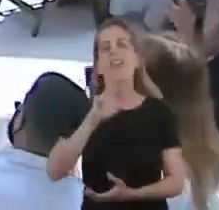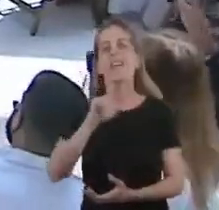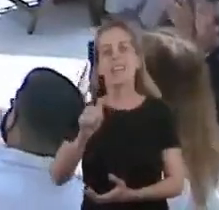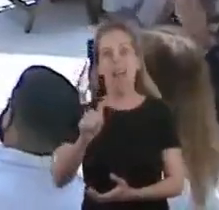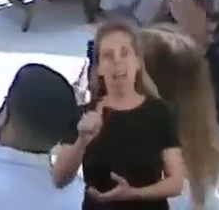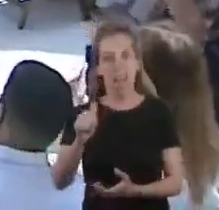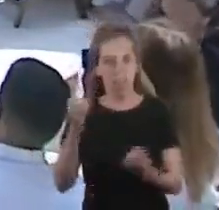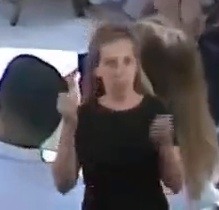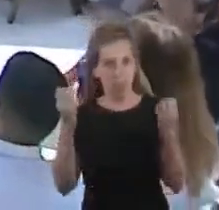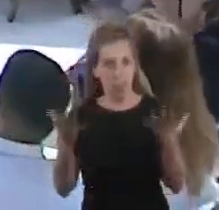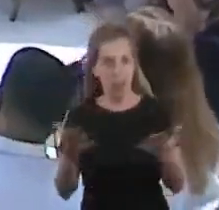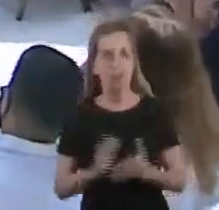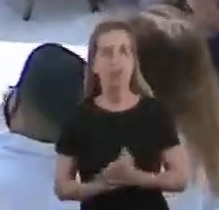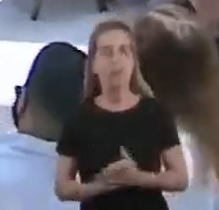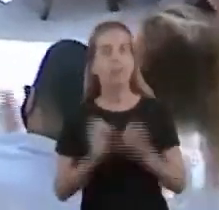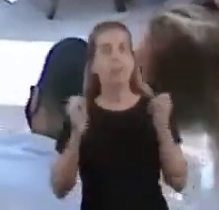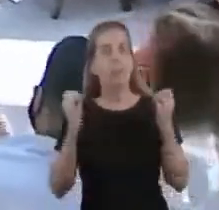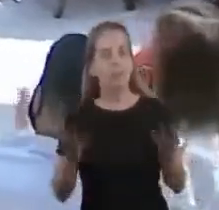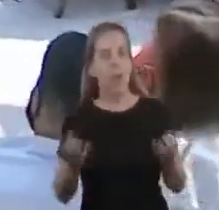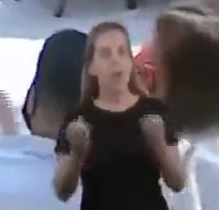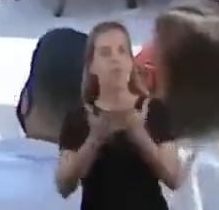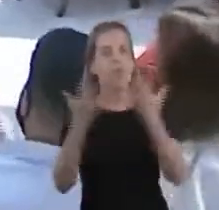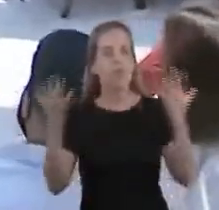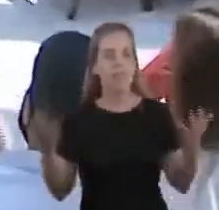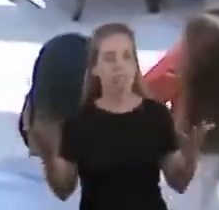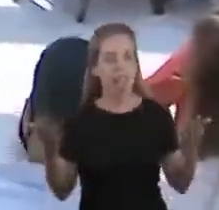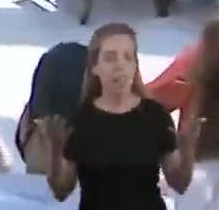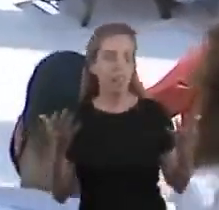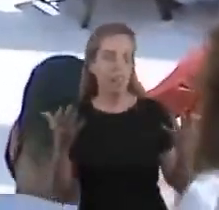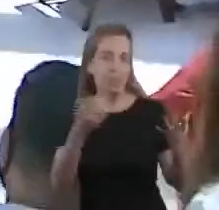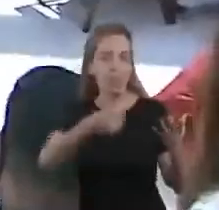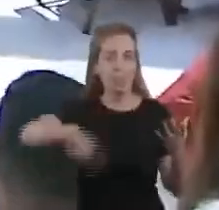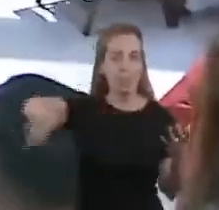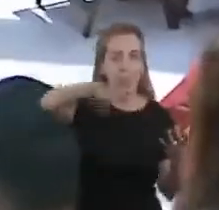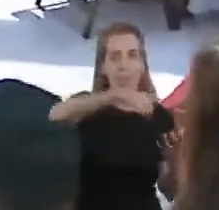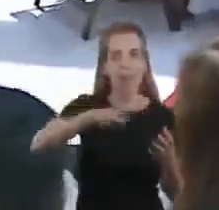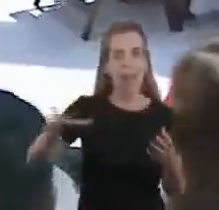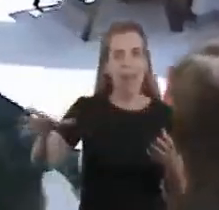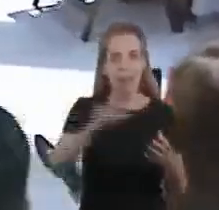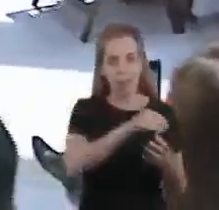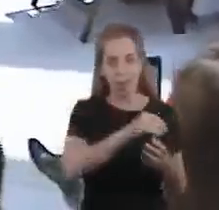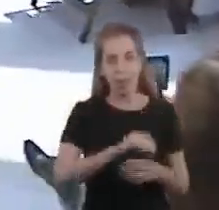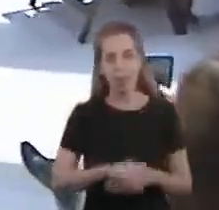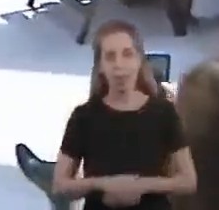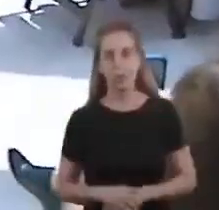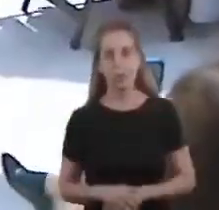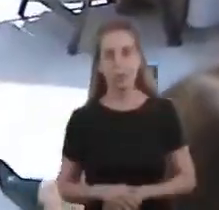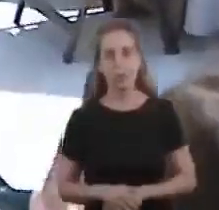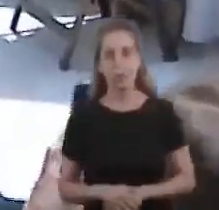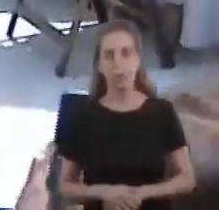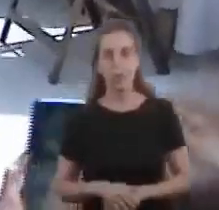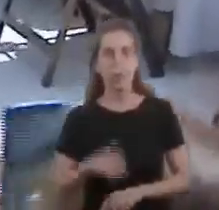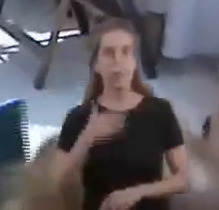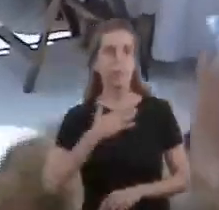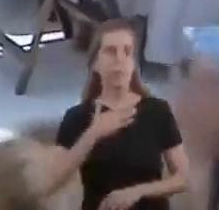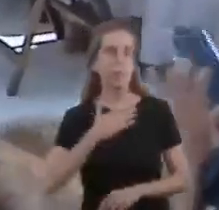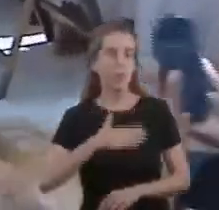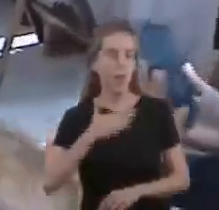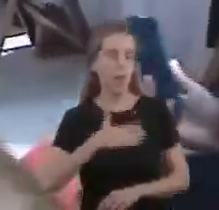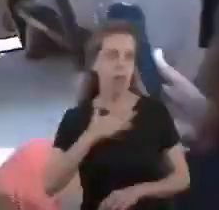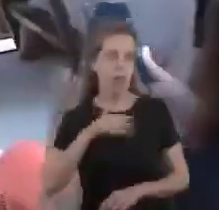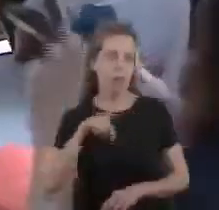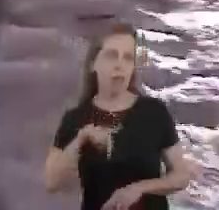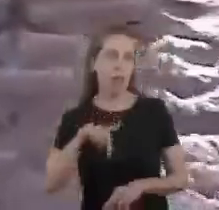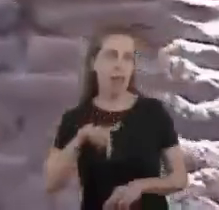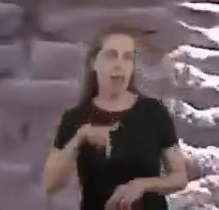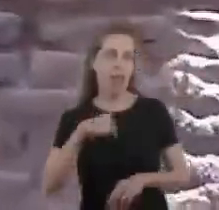Buenas. Bueno, buenos días a todos y a todas. Es una alegría enorme para